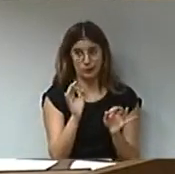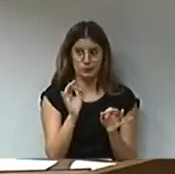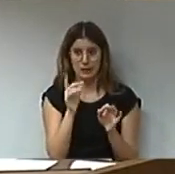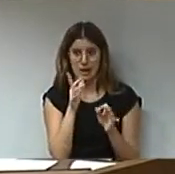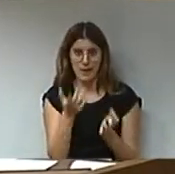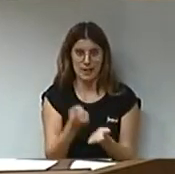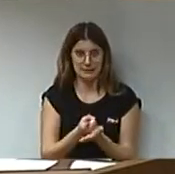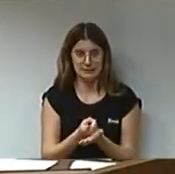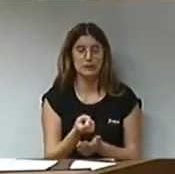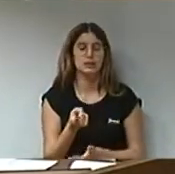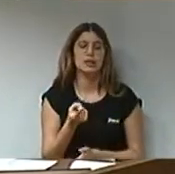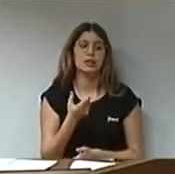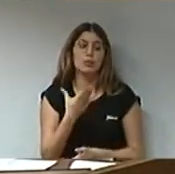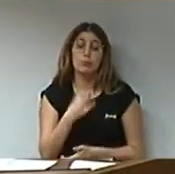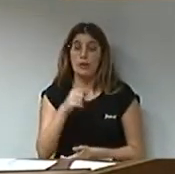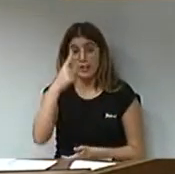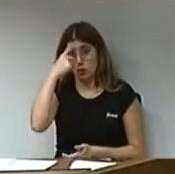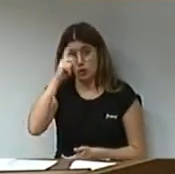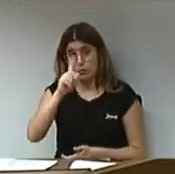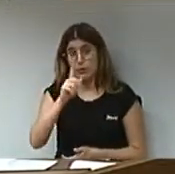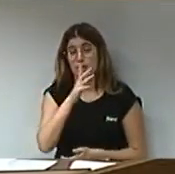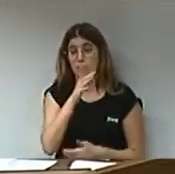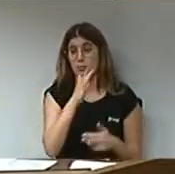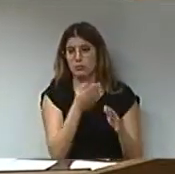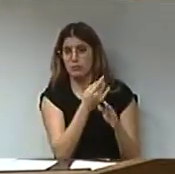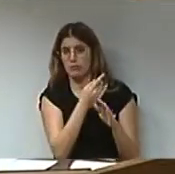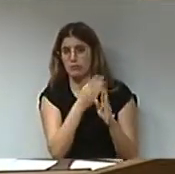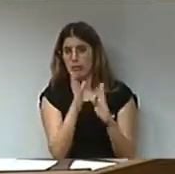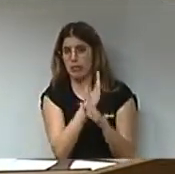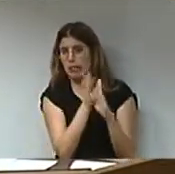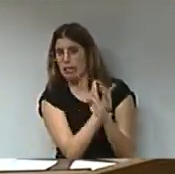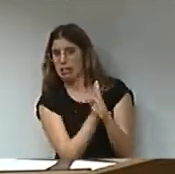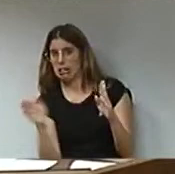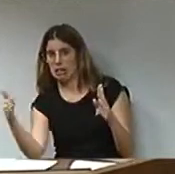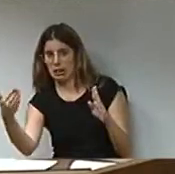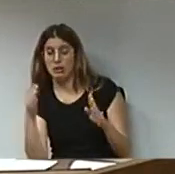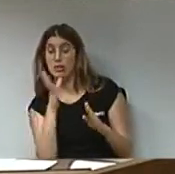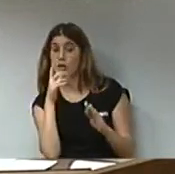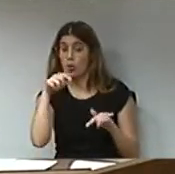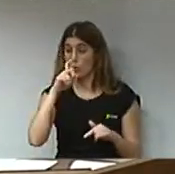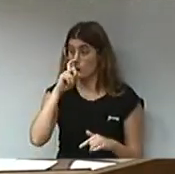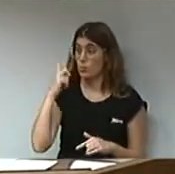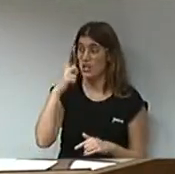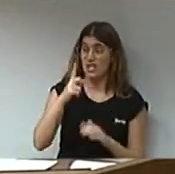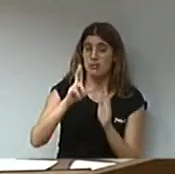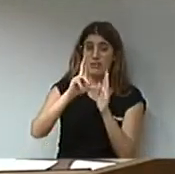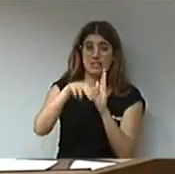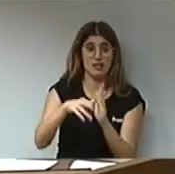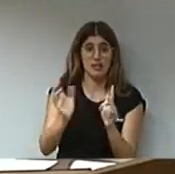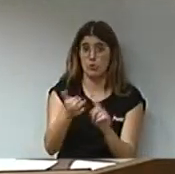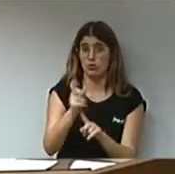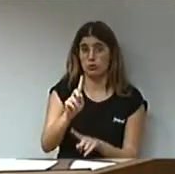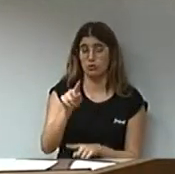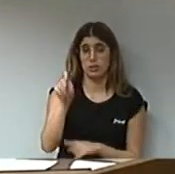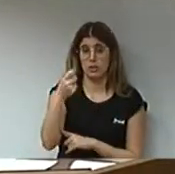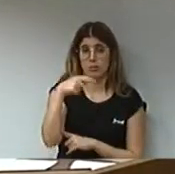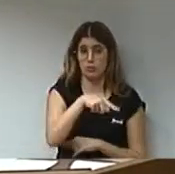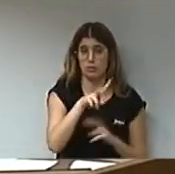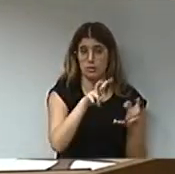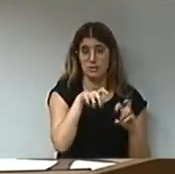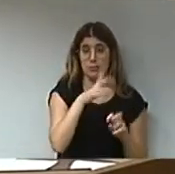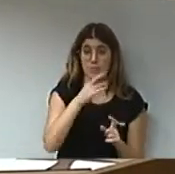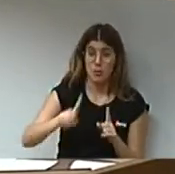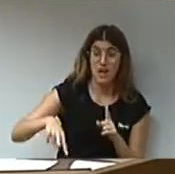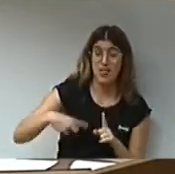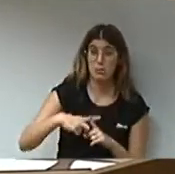tratara. A lo mejor no lo recuerda porque los esquivó. Hoy, un año después, no han conseguido lo que reclamaban, pero además